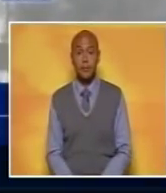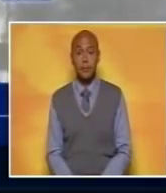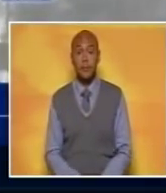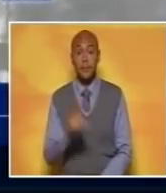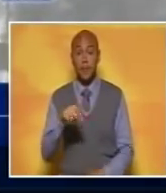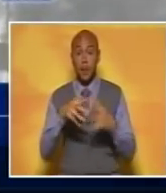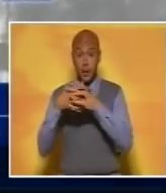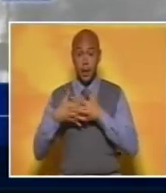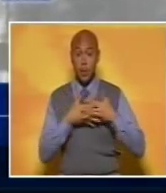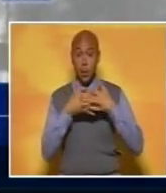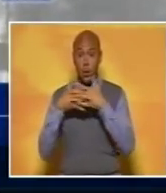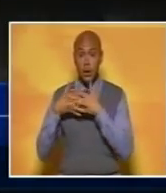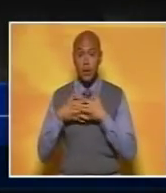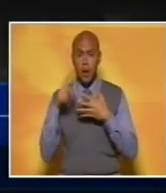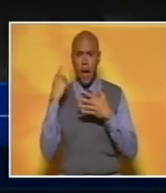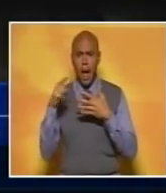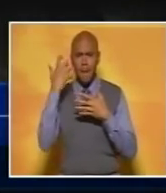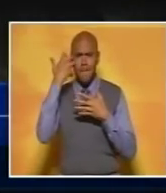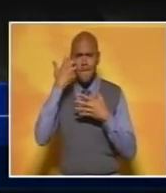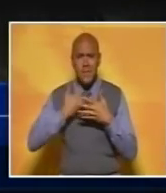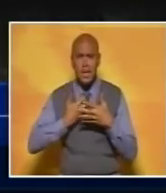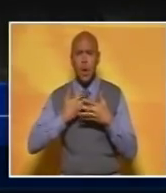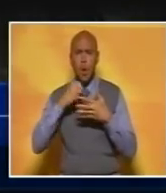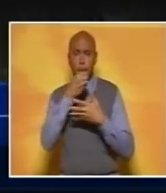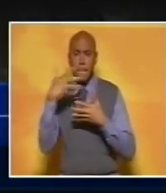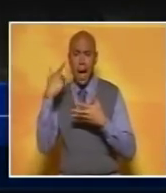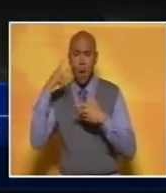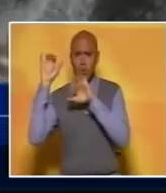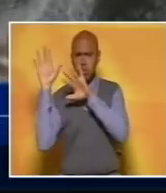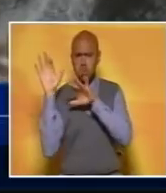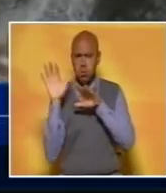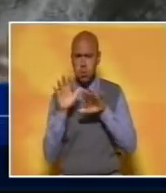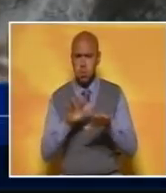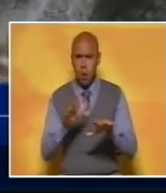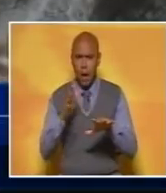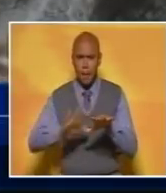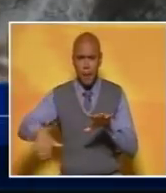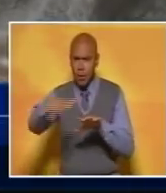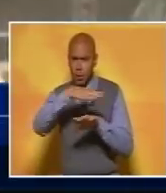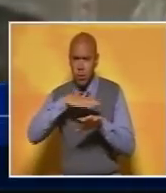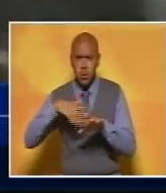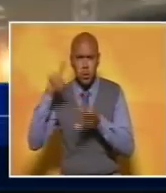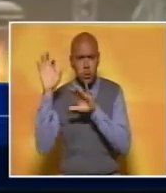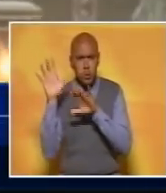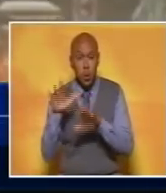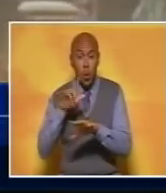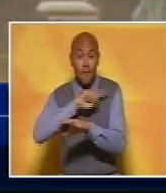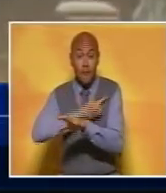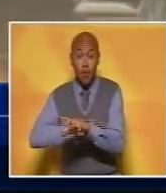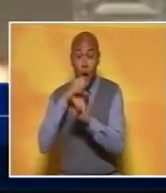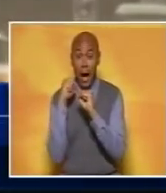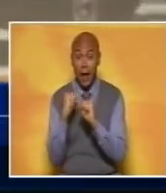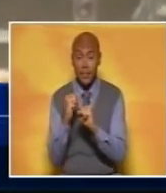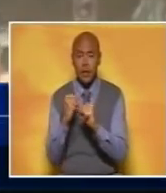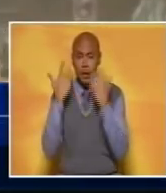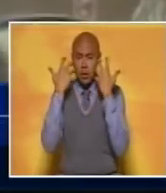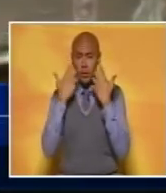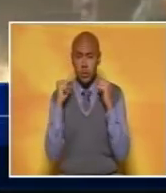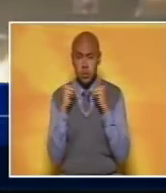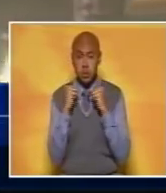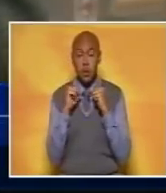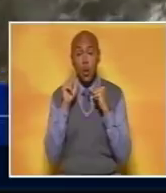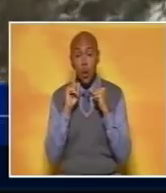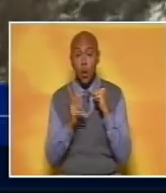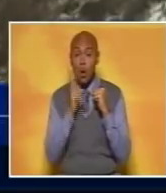En Estados Unidos, una ola de frío ártico está golpeando la costa este y se prevé que sea tan fría que los